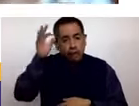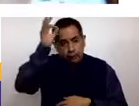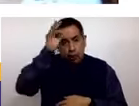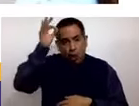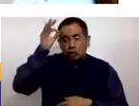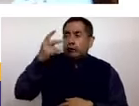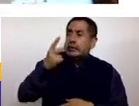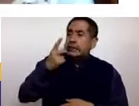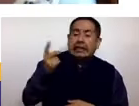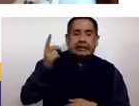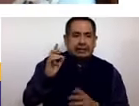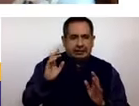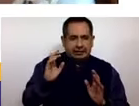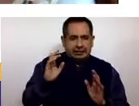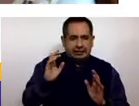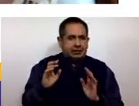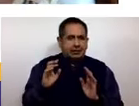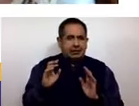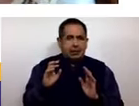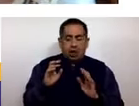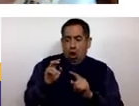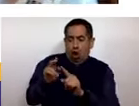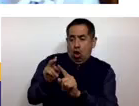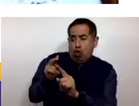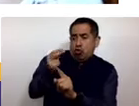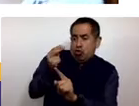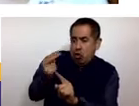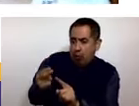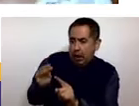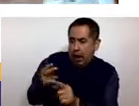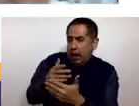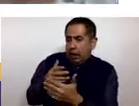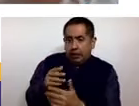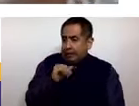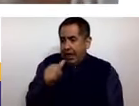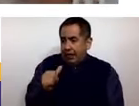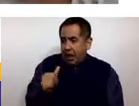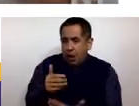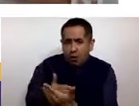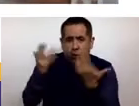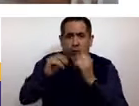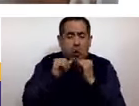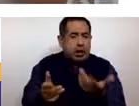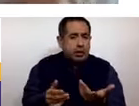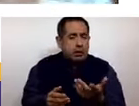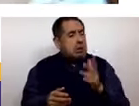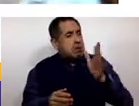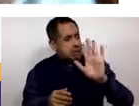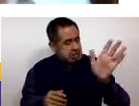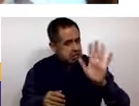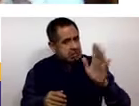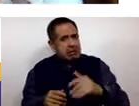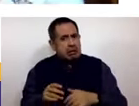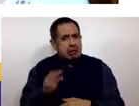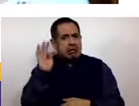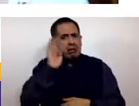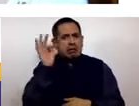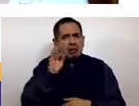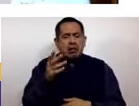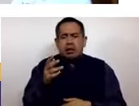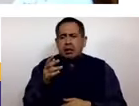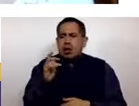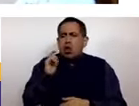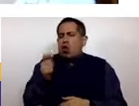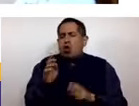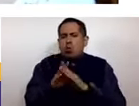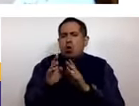dicen, lo que no se nombra no existe. Y tú dices, podríamos descubrir qué tanto cambia el